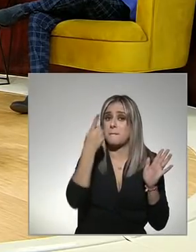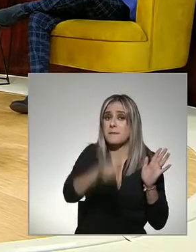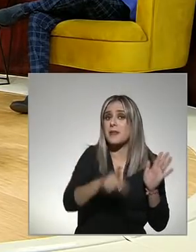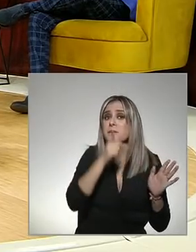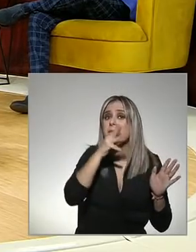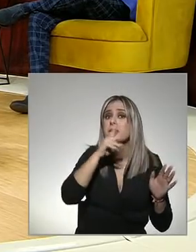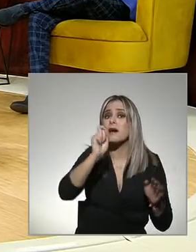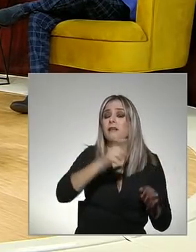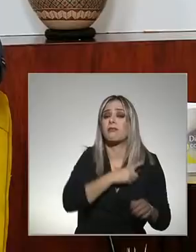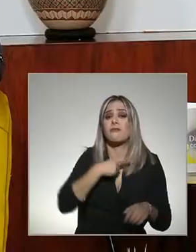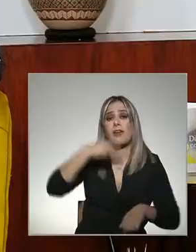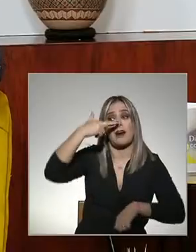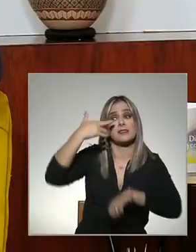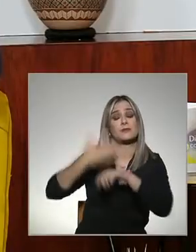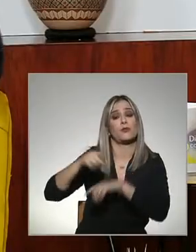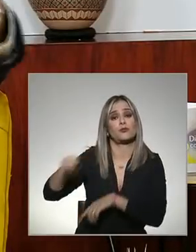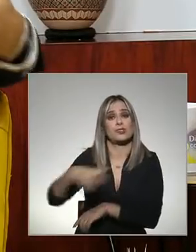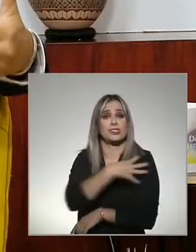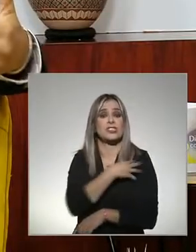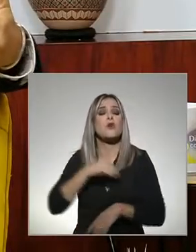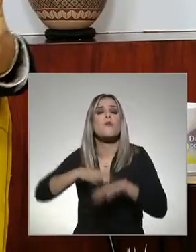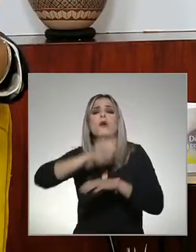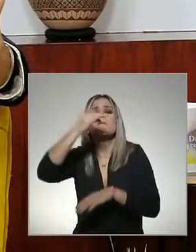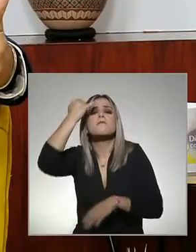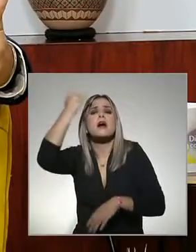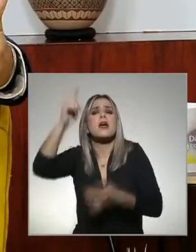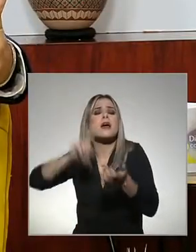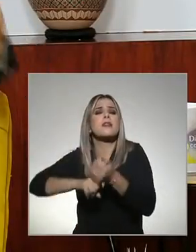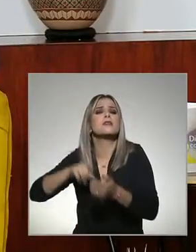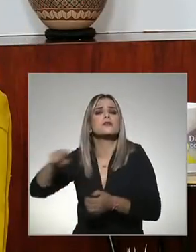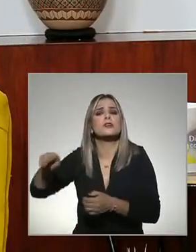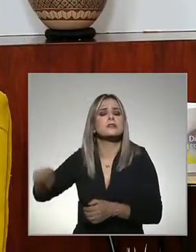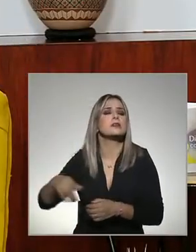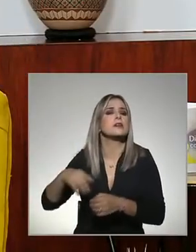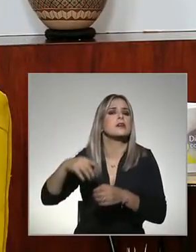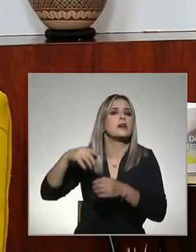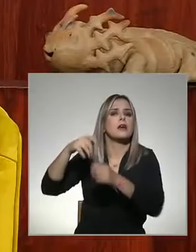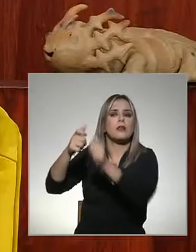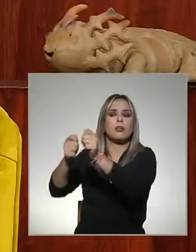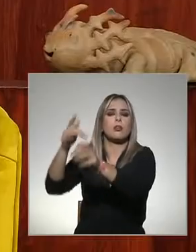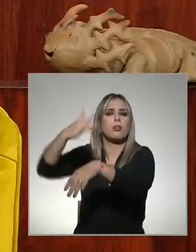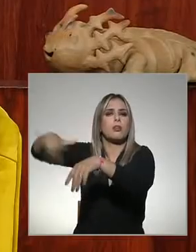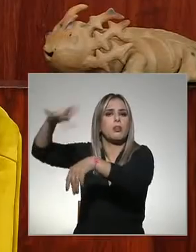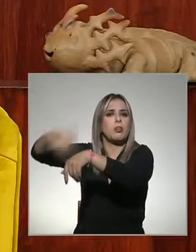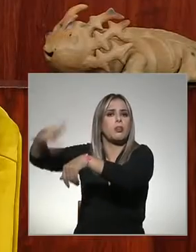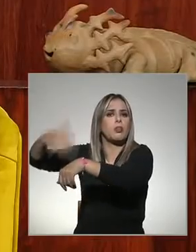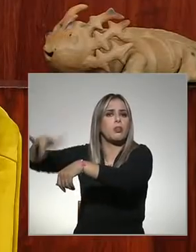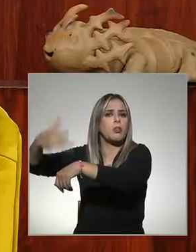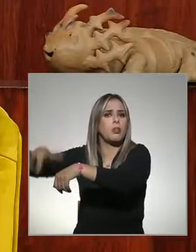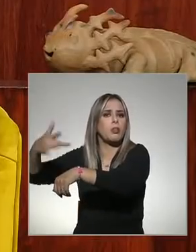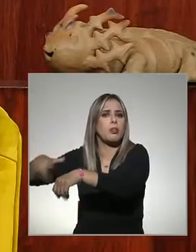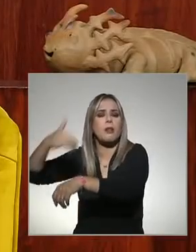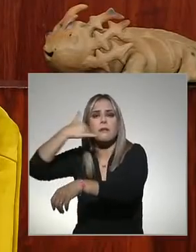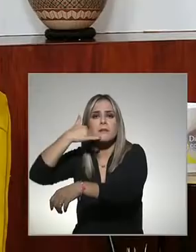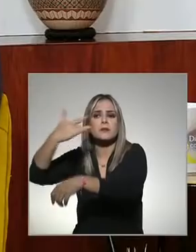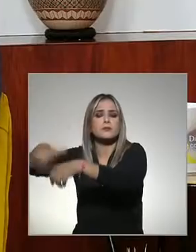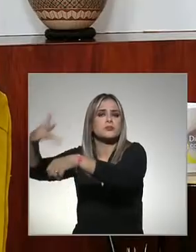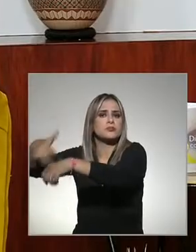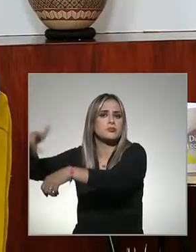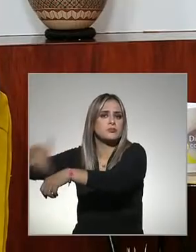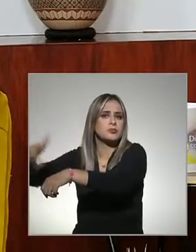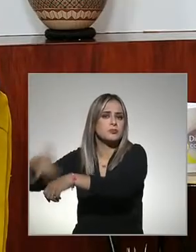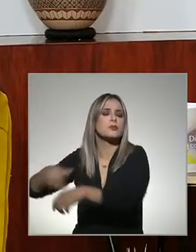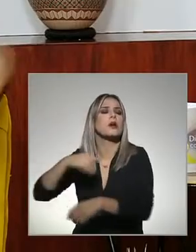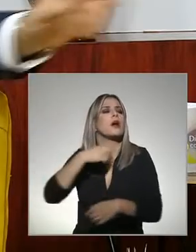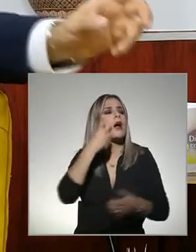almacenadas imágenes, por ejemplo, de contenido sexual de menores, está cometiendo un delito. El titular del celular, que no es el niño, porque tú pagas la